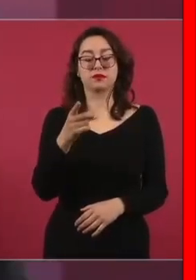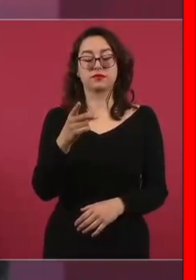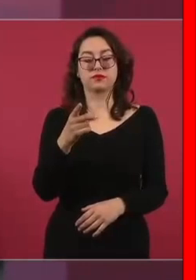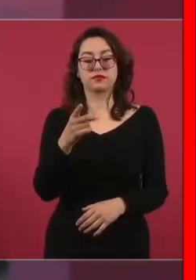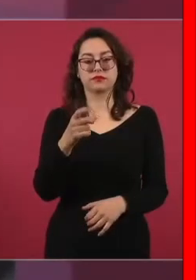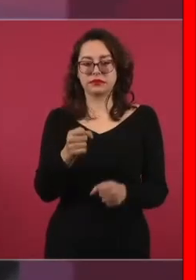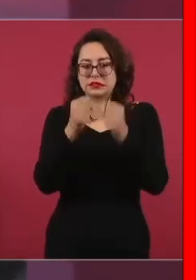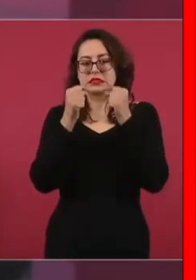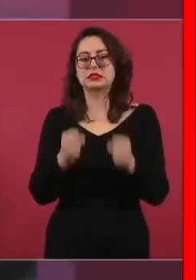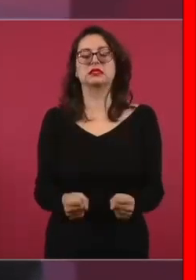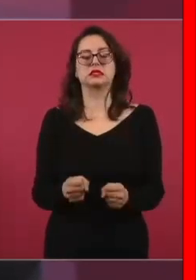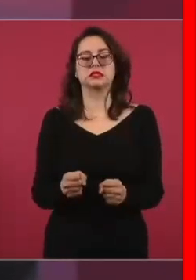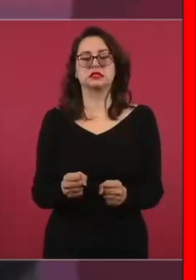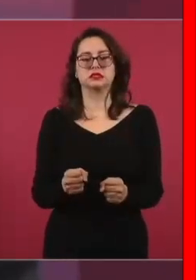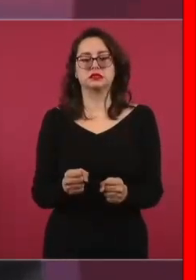duda,